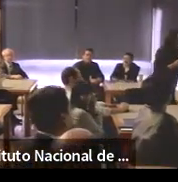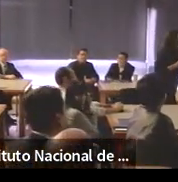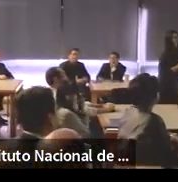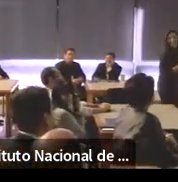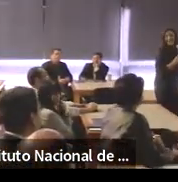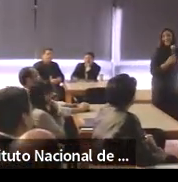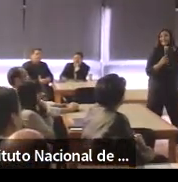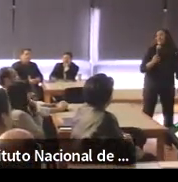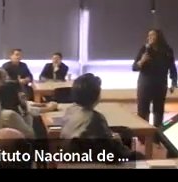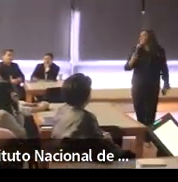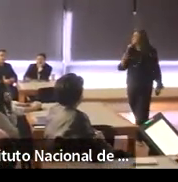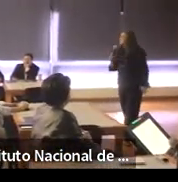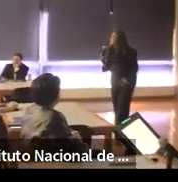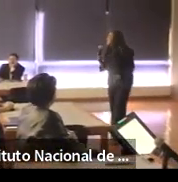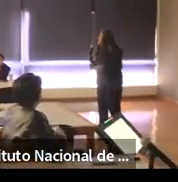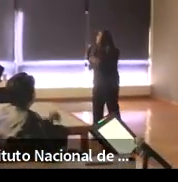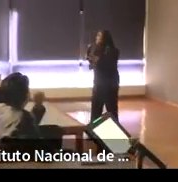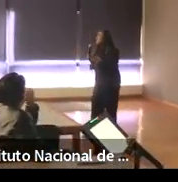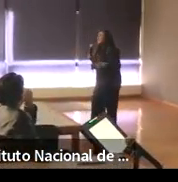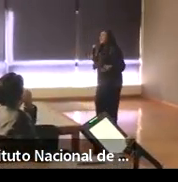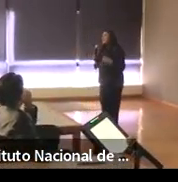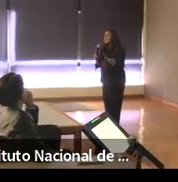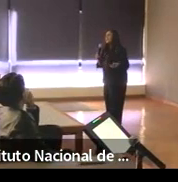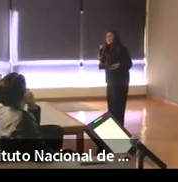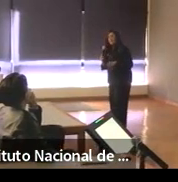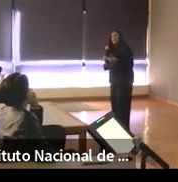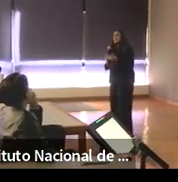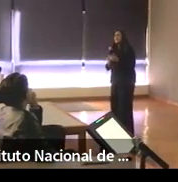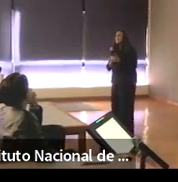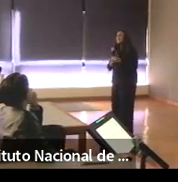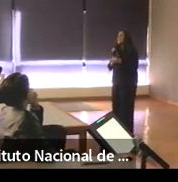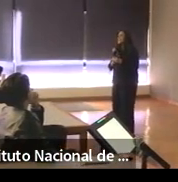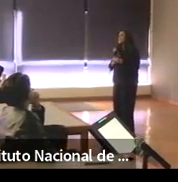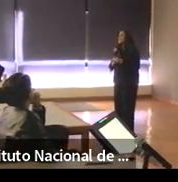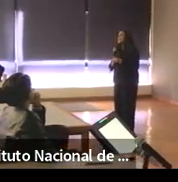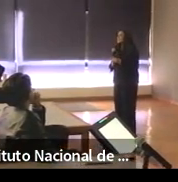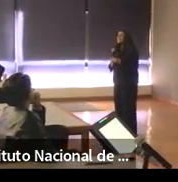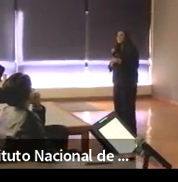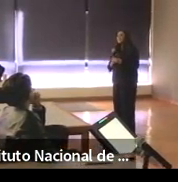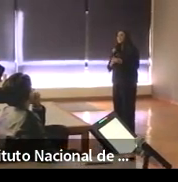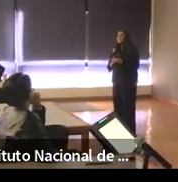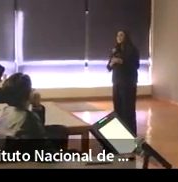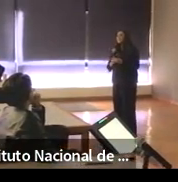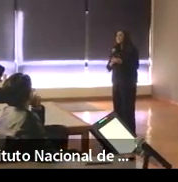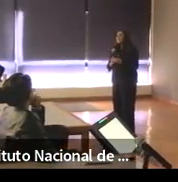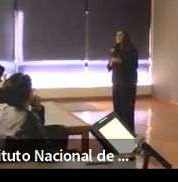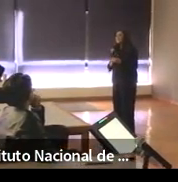les preguntó No es cierto quién más quiere voluntariamente si decirnos quién es